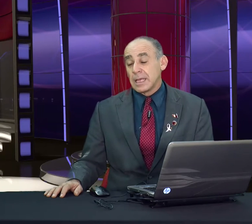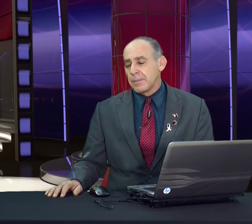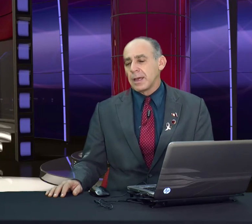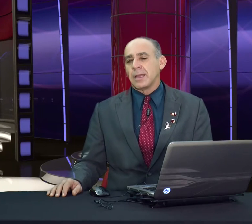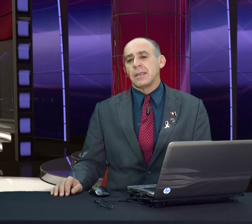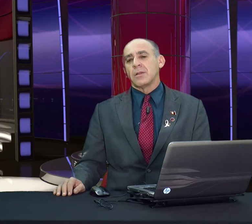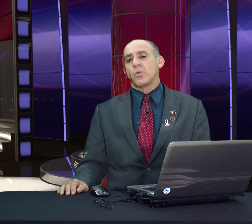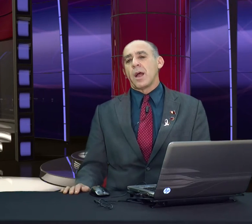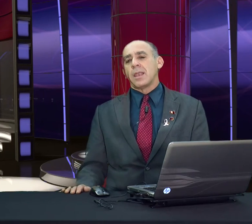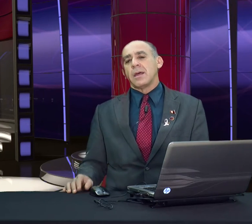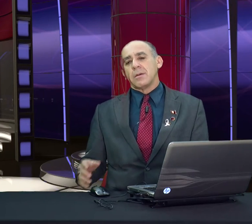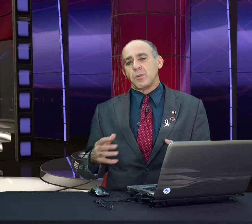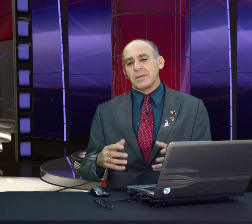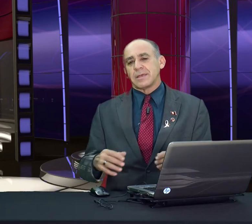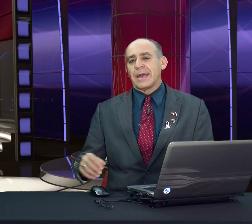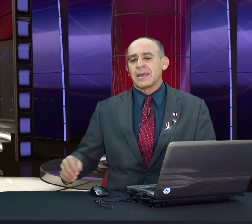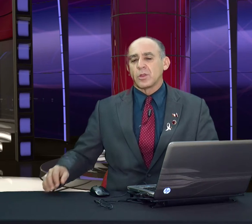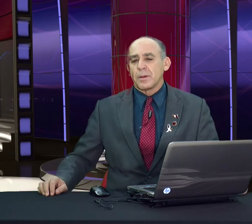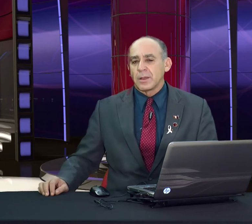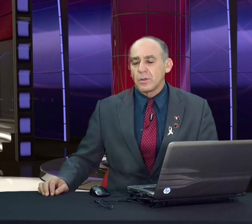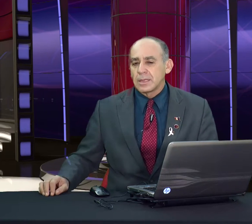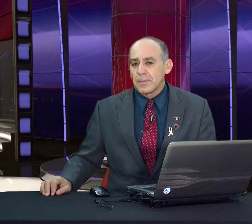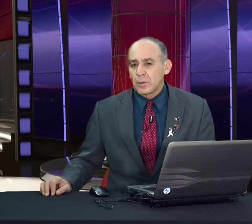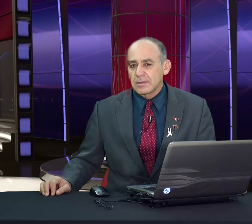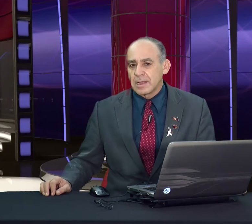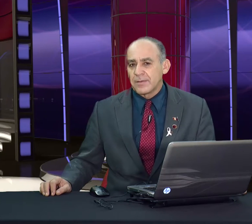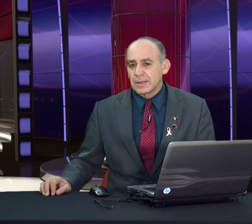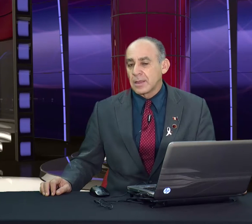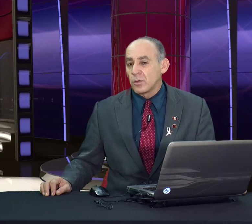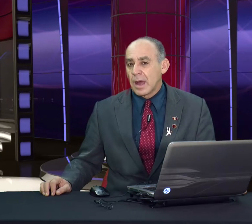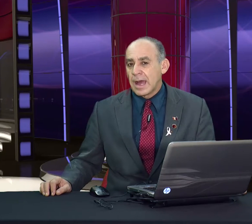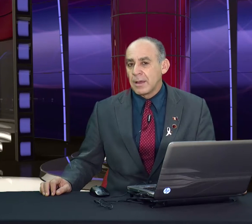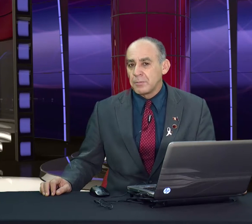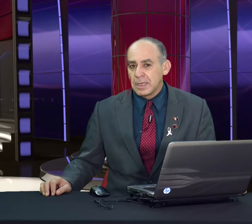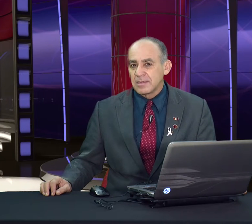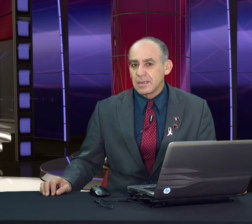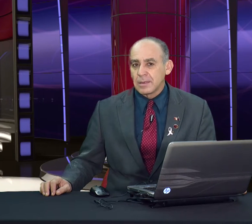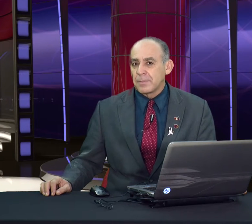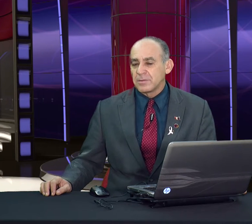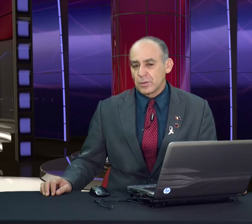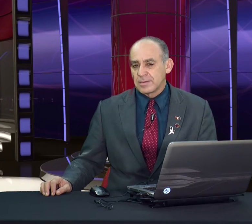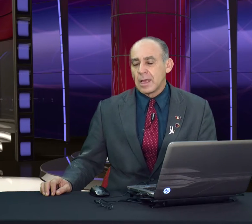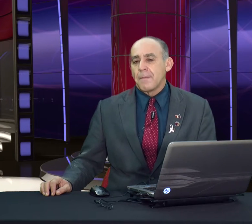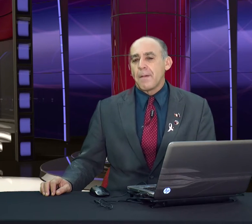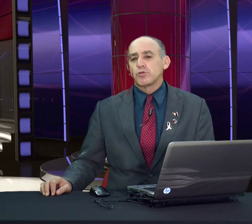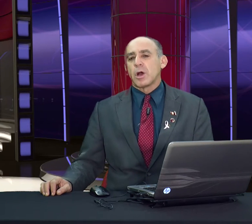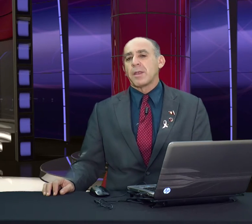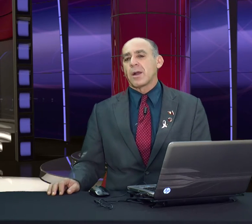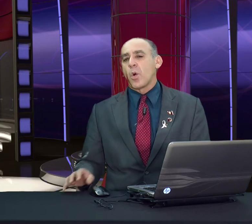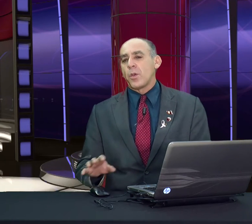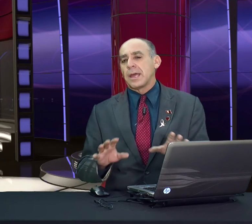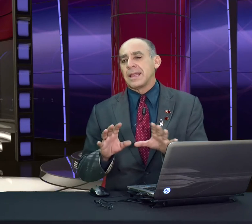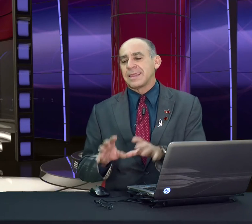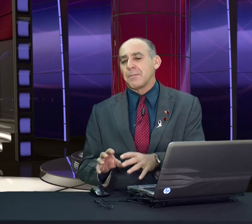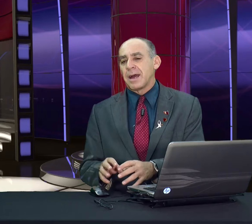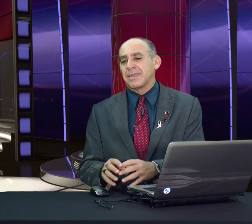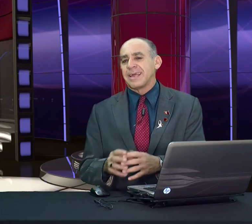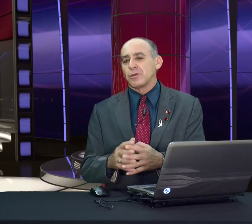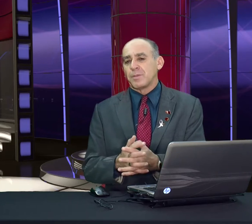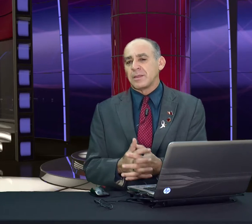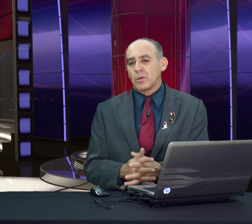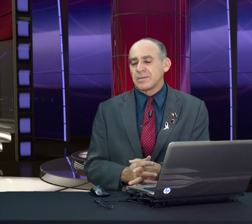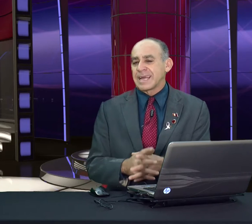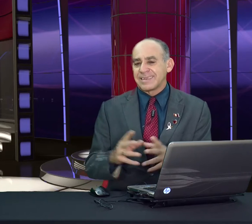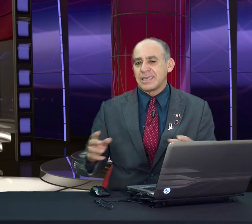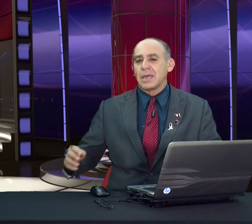un tema en el cual pues hay que tomar en cuenta, porque estará afectando a miles de personas. Vamos ahora con el tema de